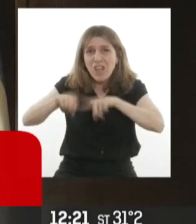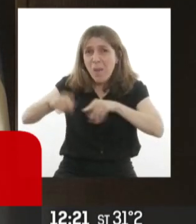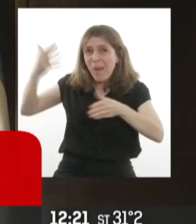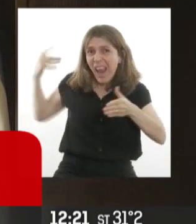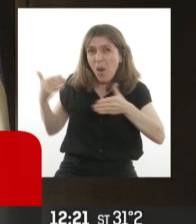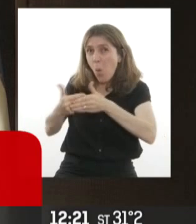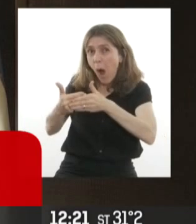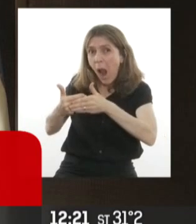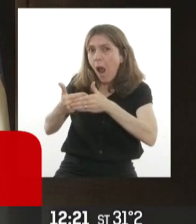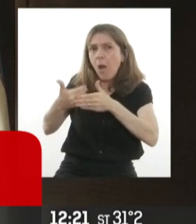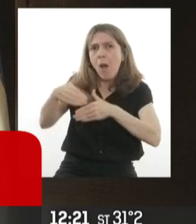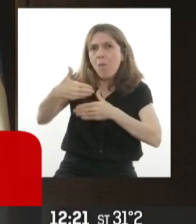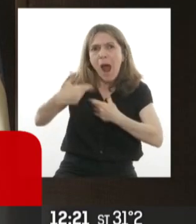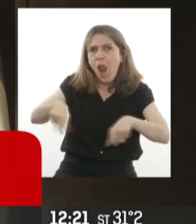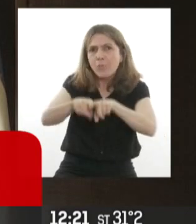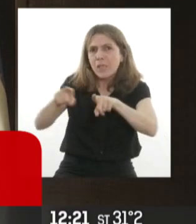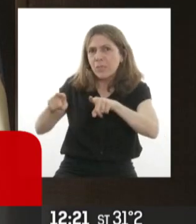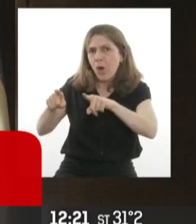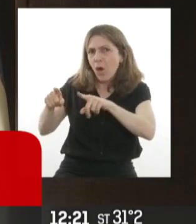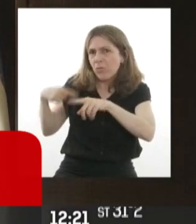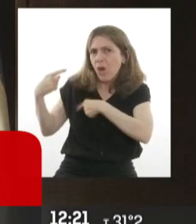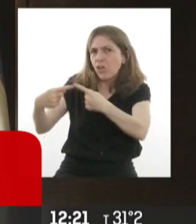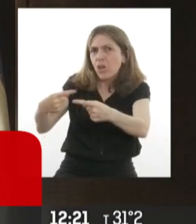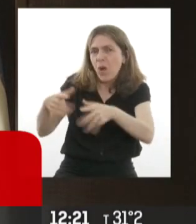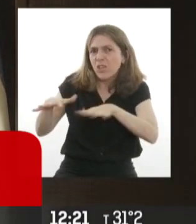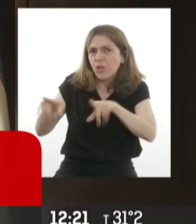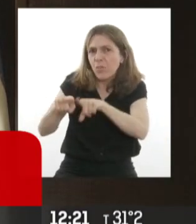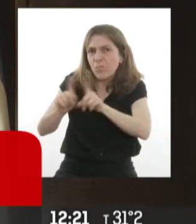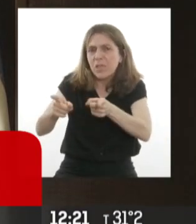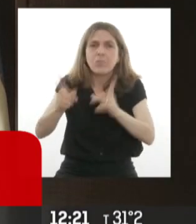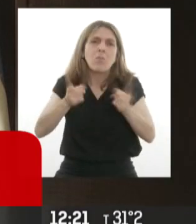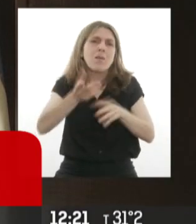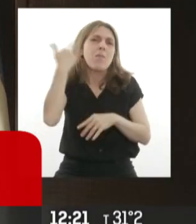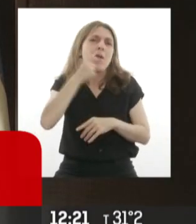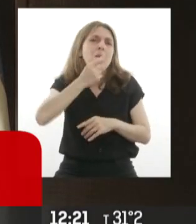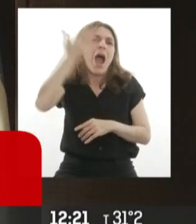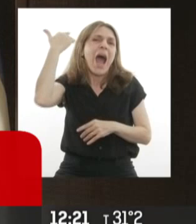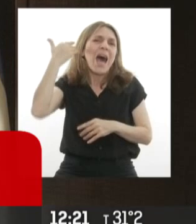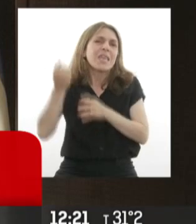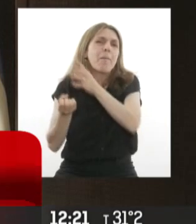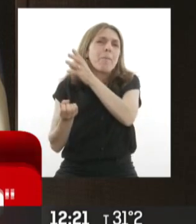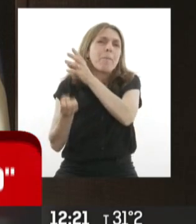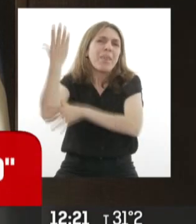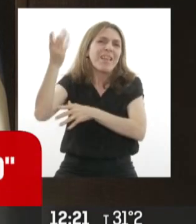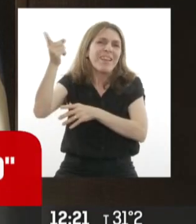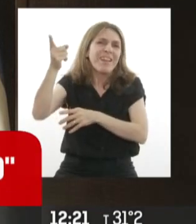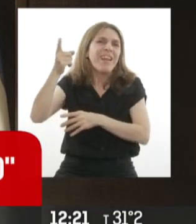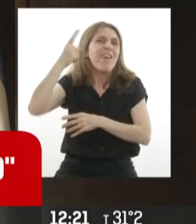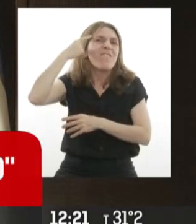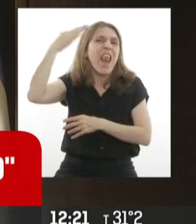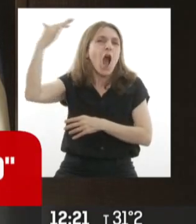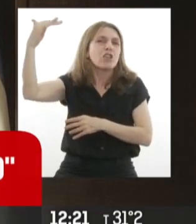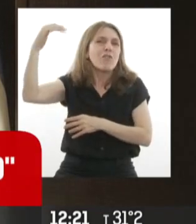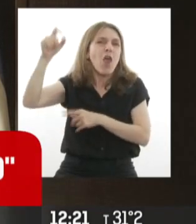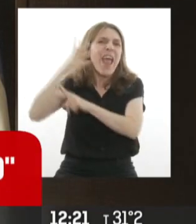experiencias. Hubo alguna vez un capitalismo, aquel que nació y que tuvo su origen en los filósofos